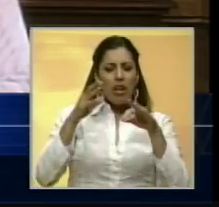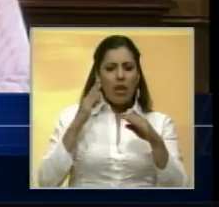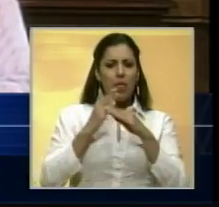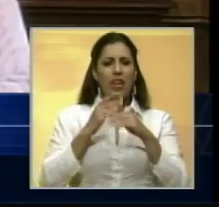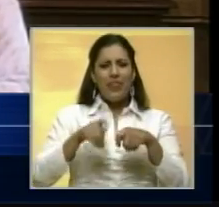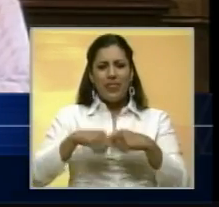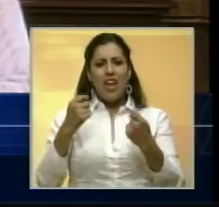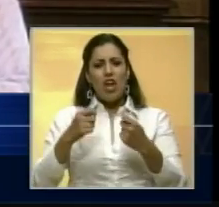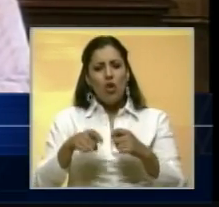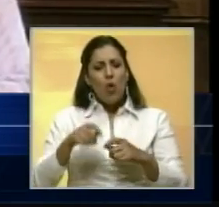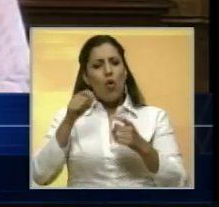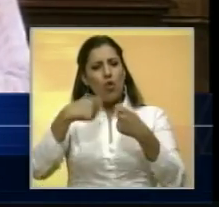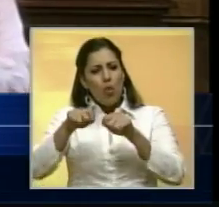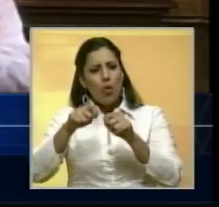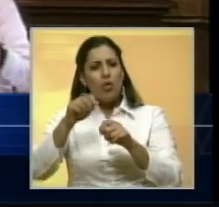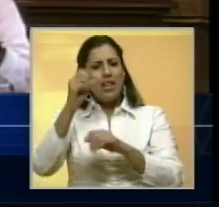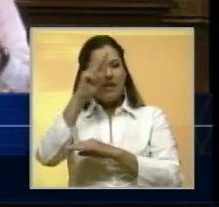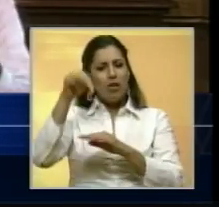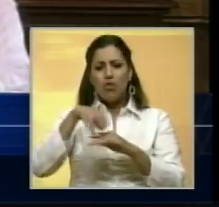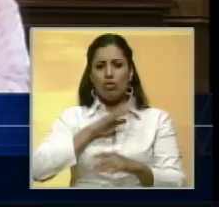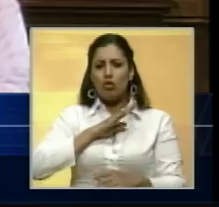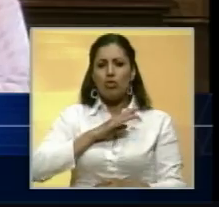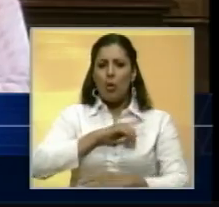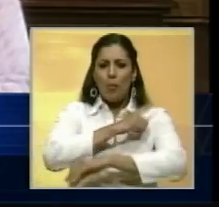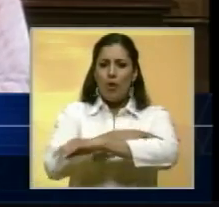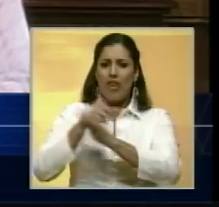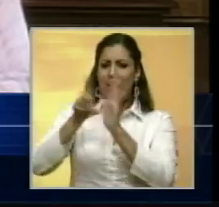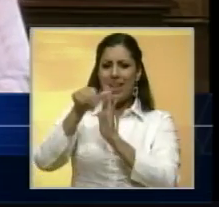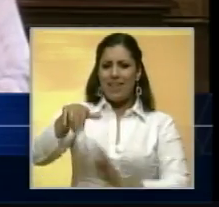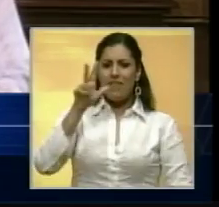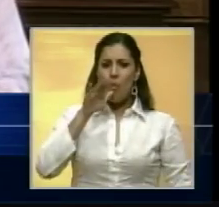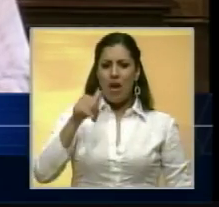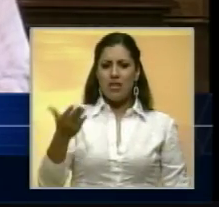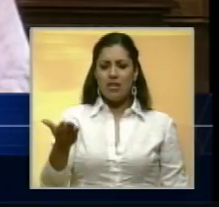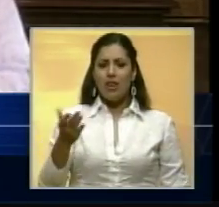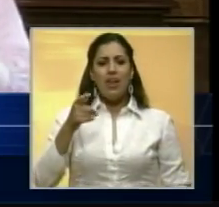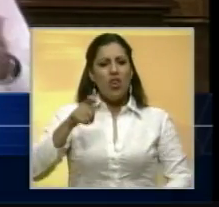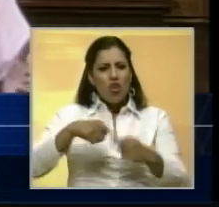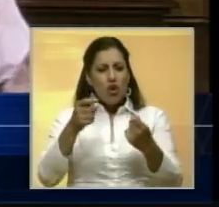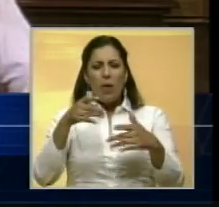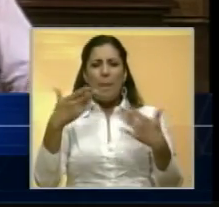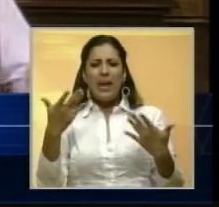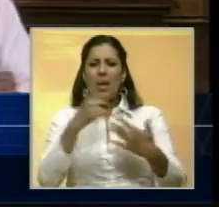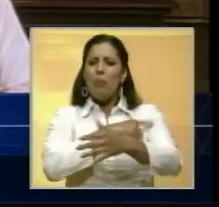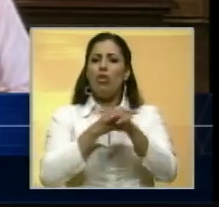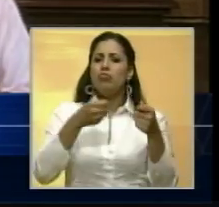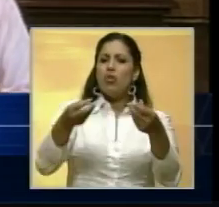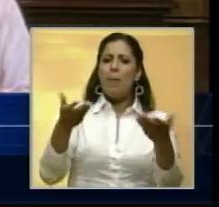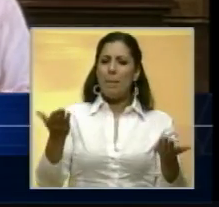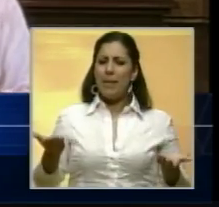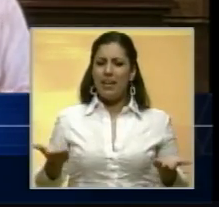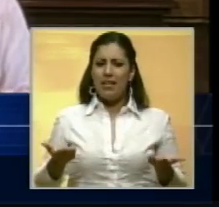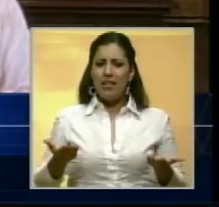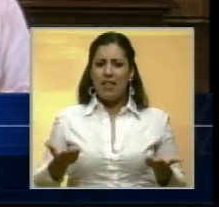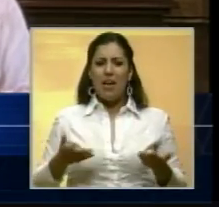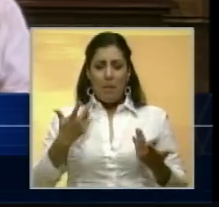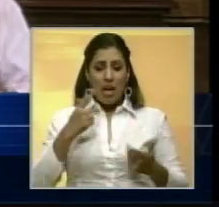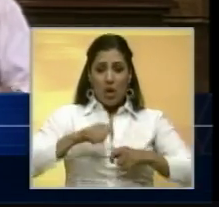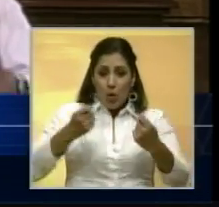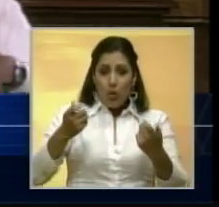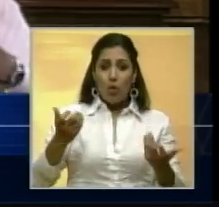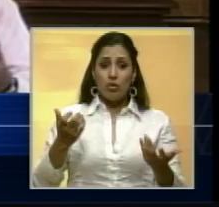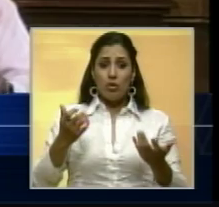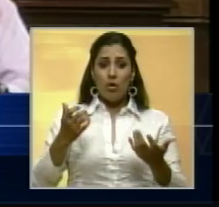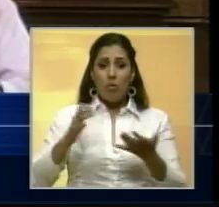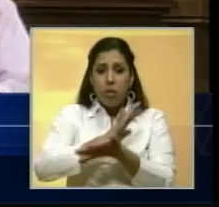hacer daño, destruir la Asamblea. No tenemos poder legislativo en Venezuela. Lo destruyó. ¿Para qué quieren poder? para